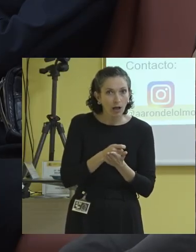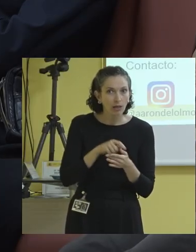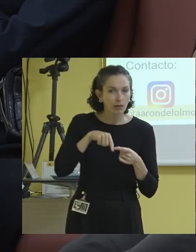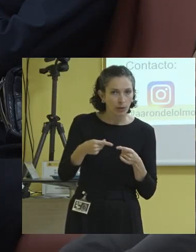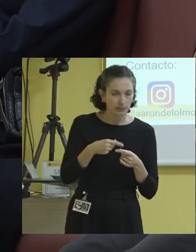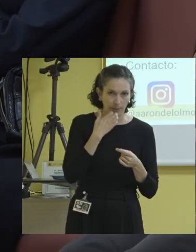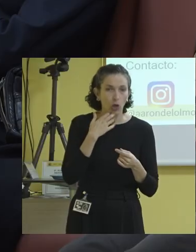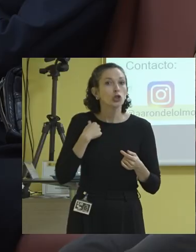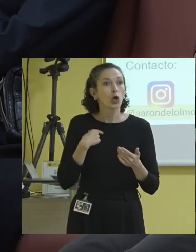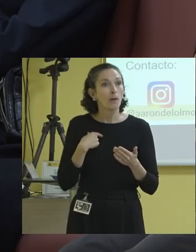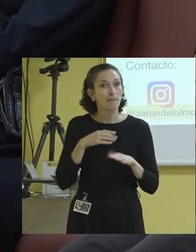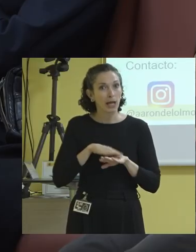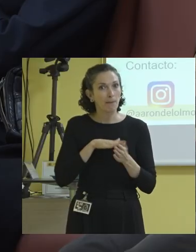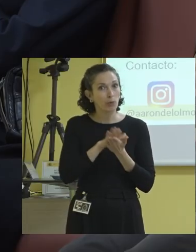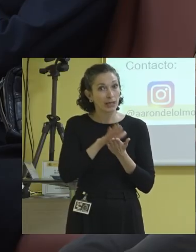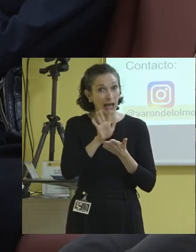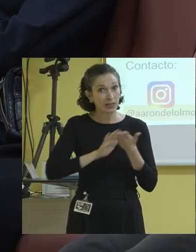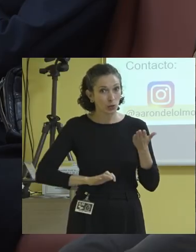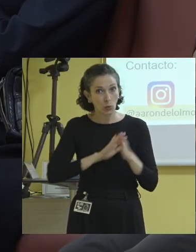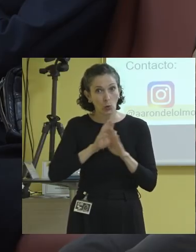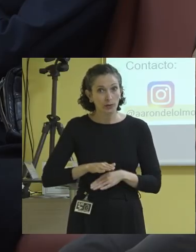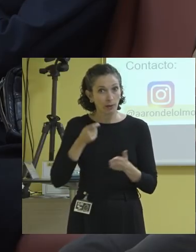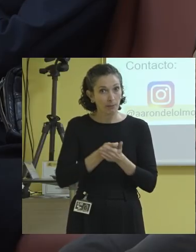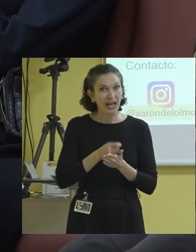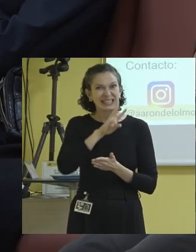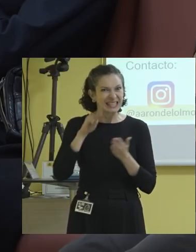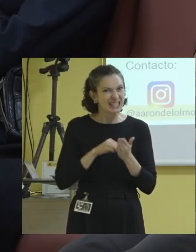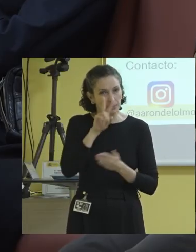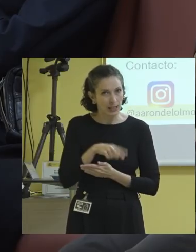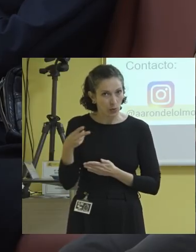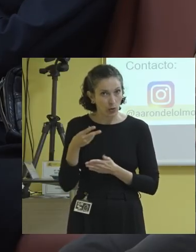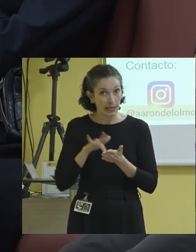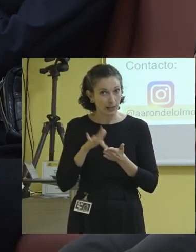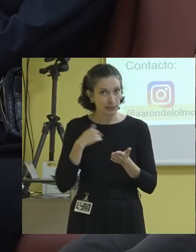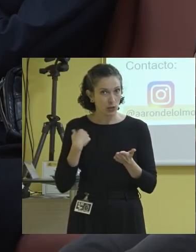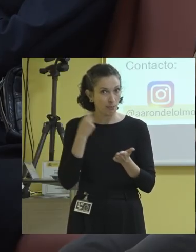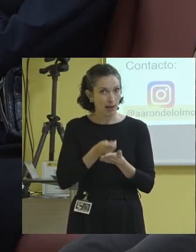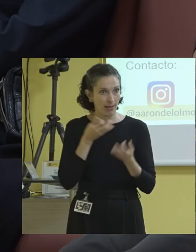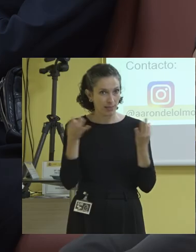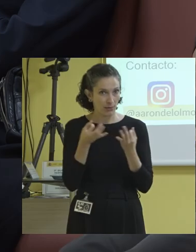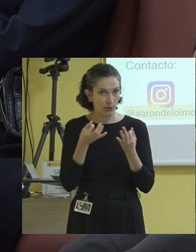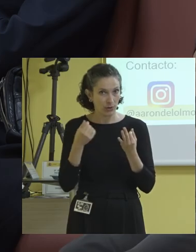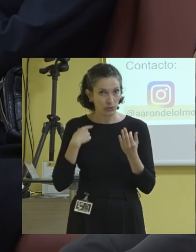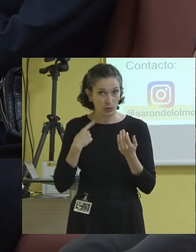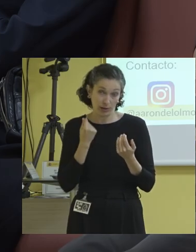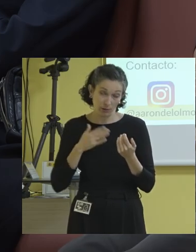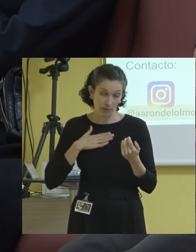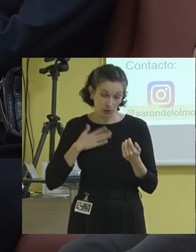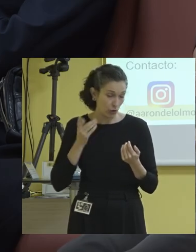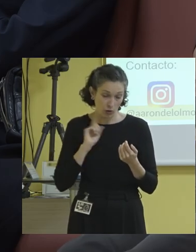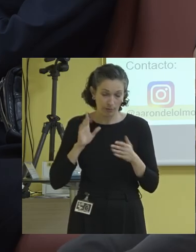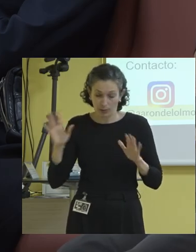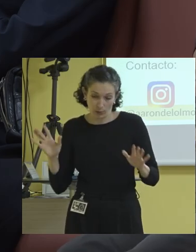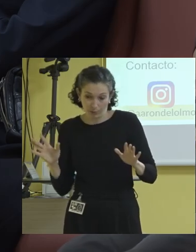yo pago, por ejemplo, mi último artículo, me ha costado 3.000 euros pagarle la revista, que le he tenido que pagar, no de mi bolsillo,